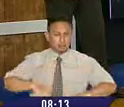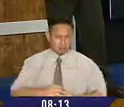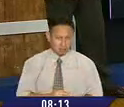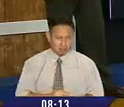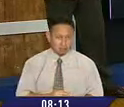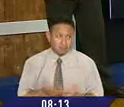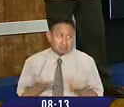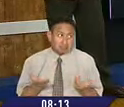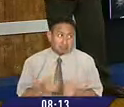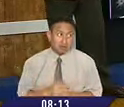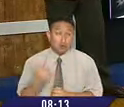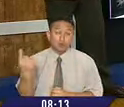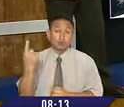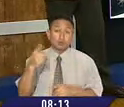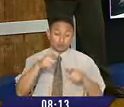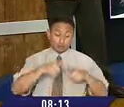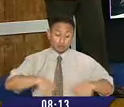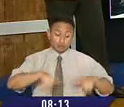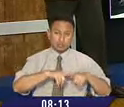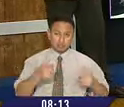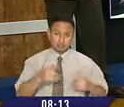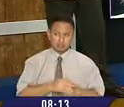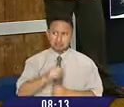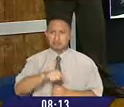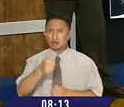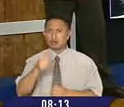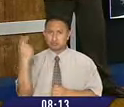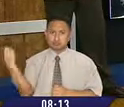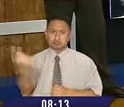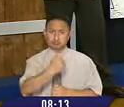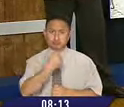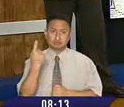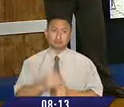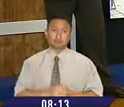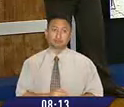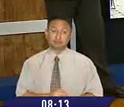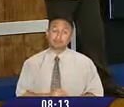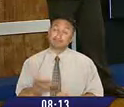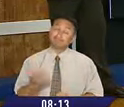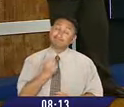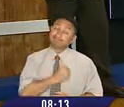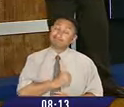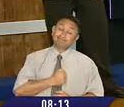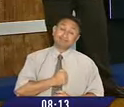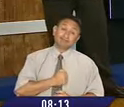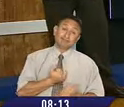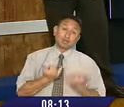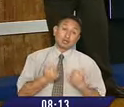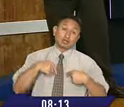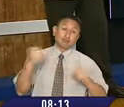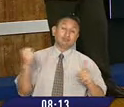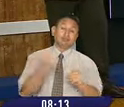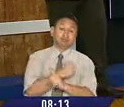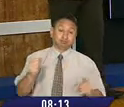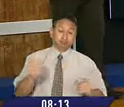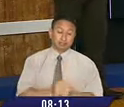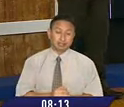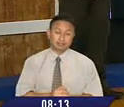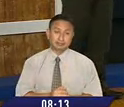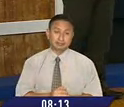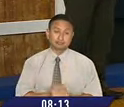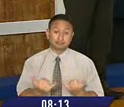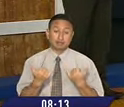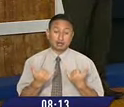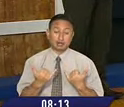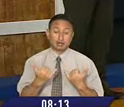probablemente no solamente hayan estos lugares, sino otros más de la zona. Lamentable lo que vivimos, habla de violencia solamente, ya está en